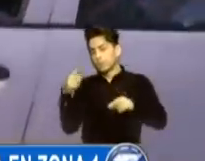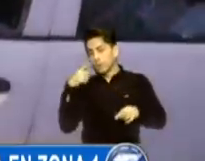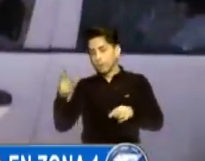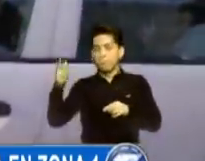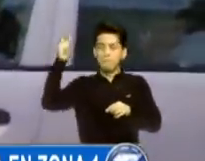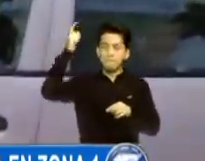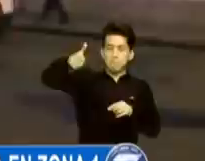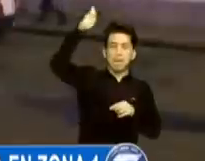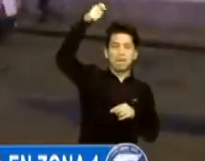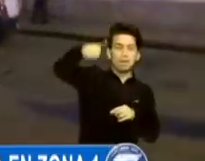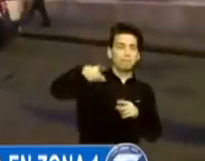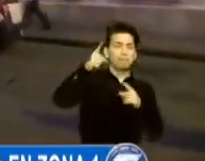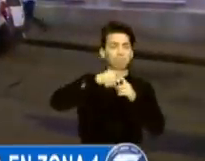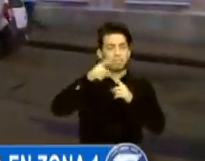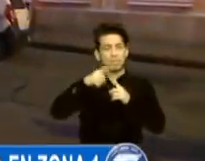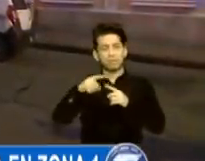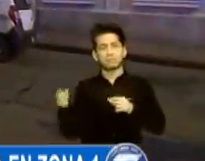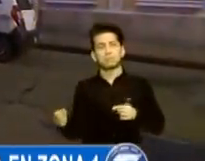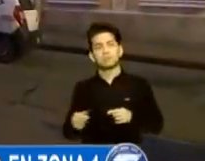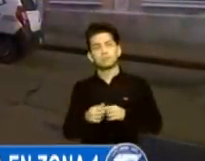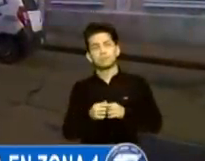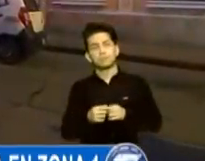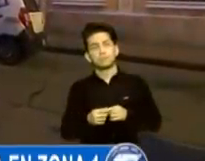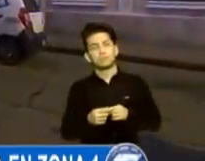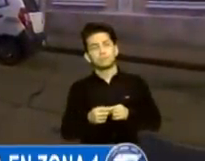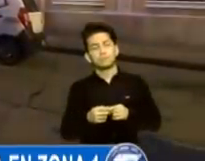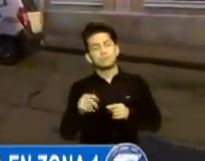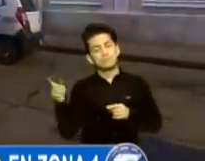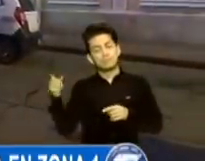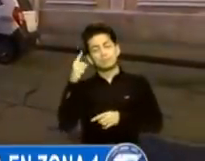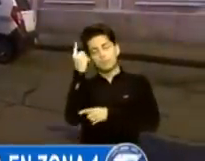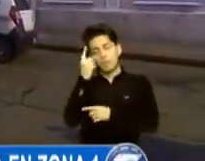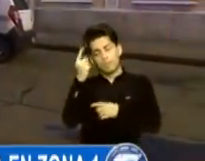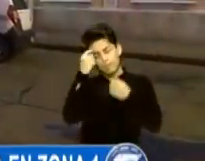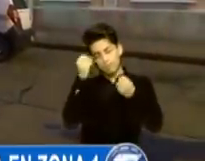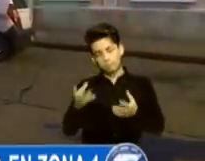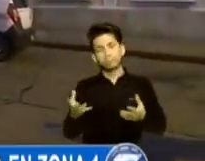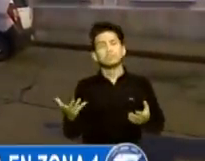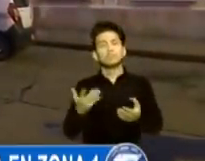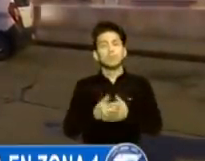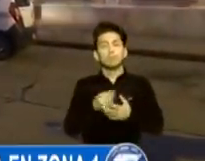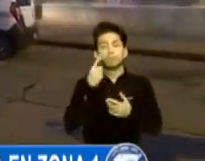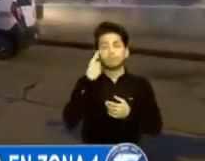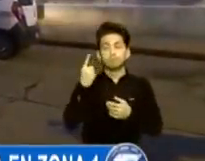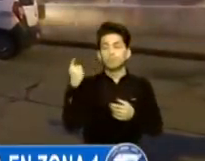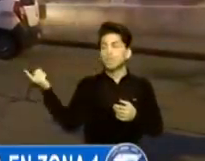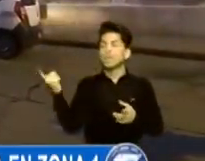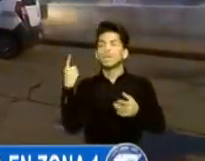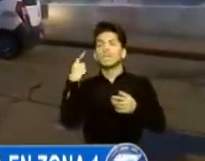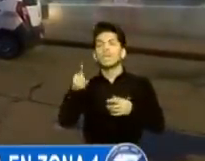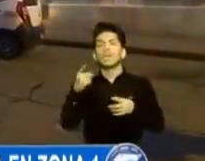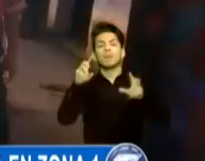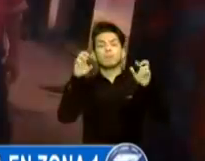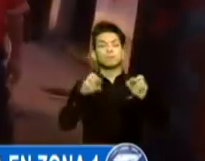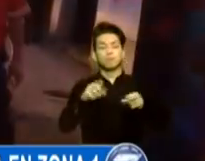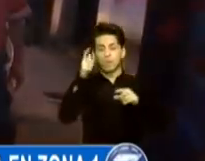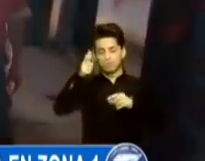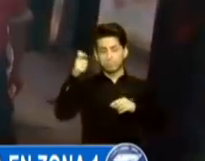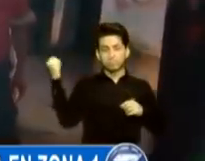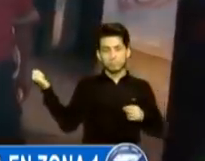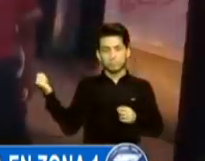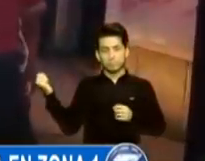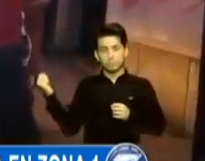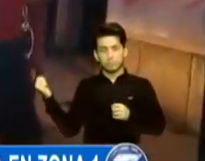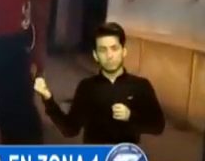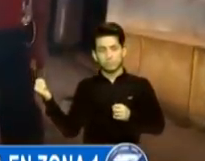la humanidad del taxista. Esto es importante mencionarlo. Se busca al presunto responsable de haber lesionado a el